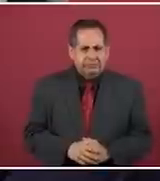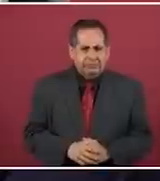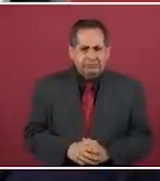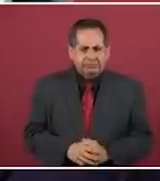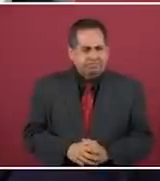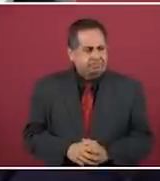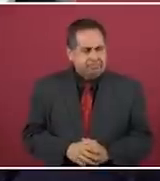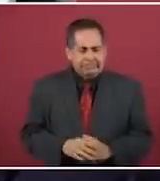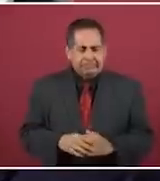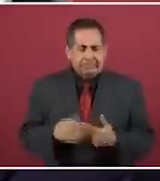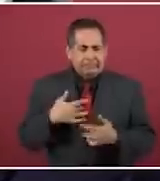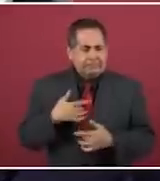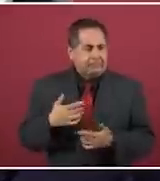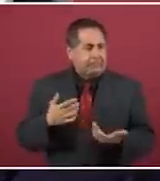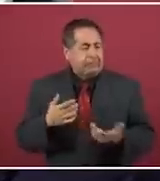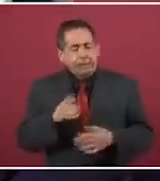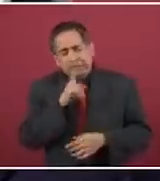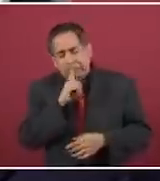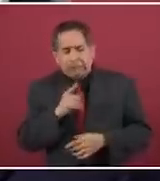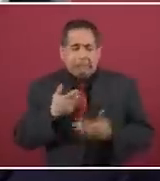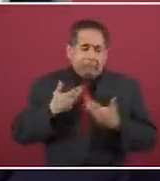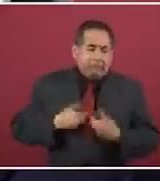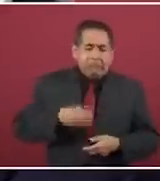Y el que se aflige, se afloja.